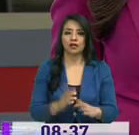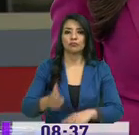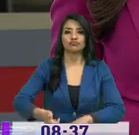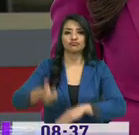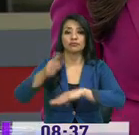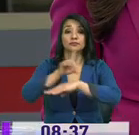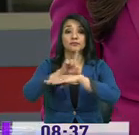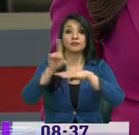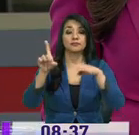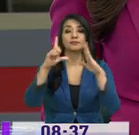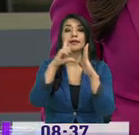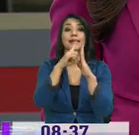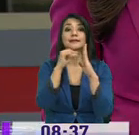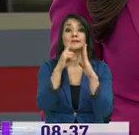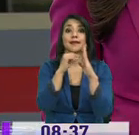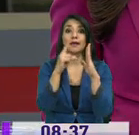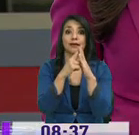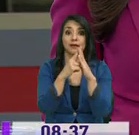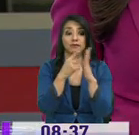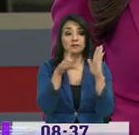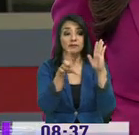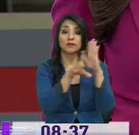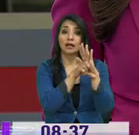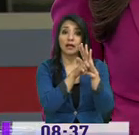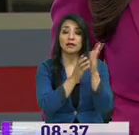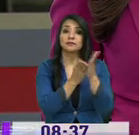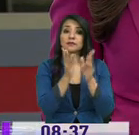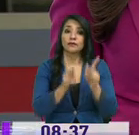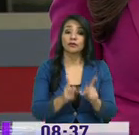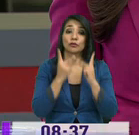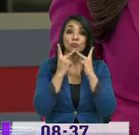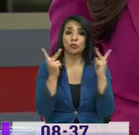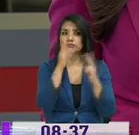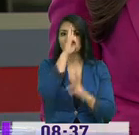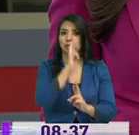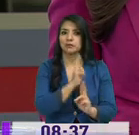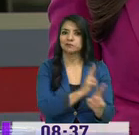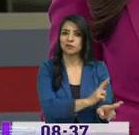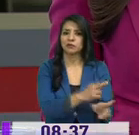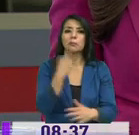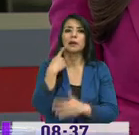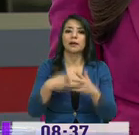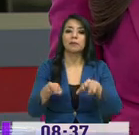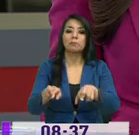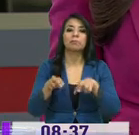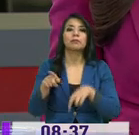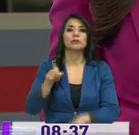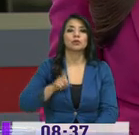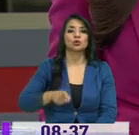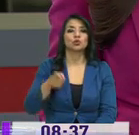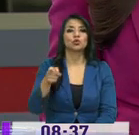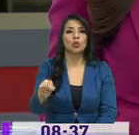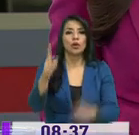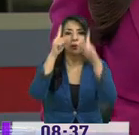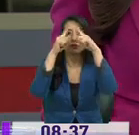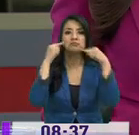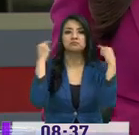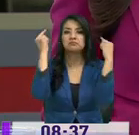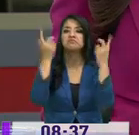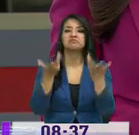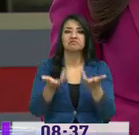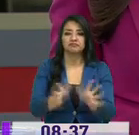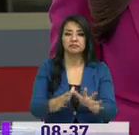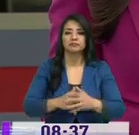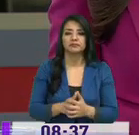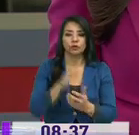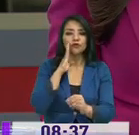directivos del SRI, habrían inobservado la Ley Orgánica de Servicio Público para otorgar licencia sin sueldo a María Alejandra Vicuña, con el fin de